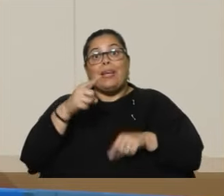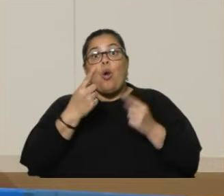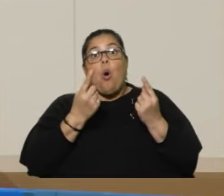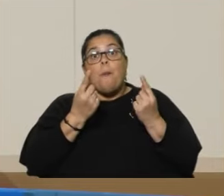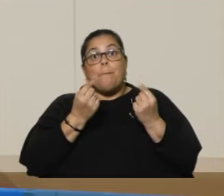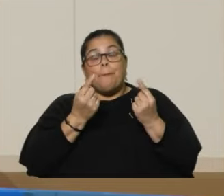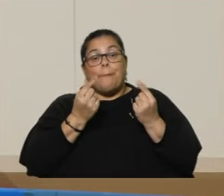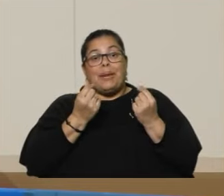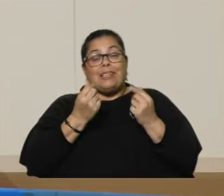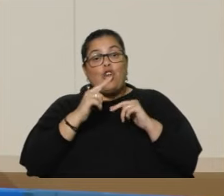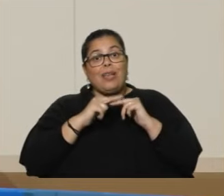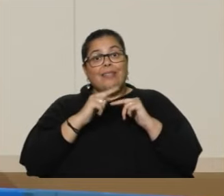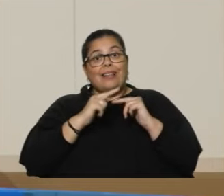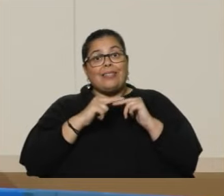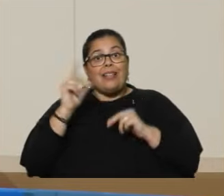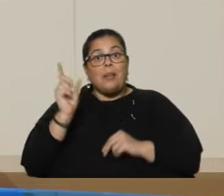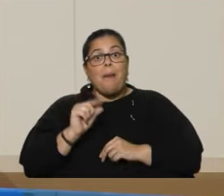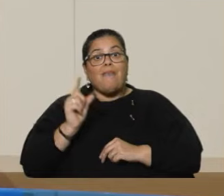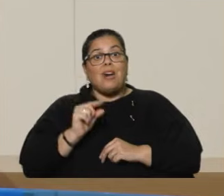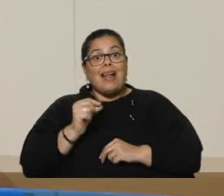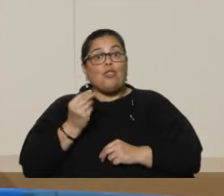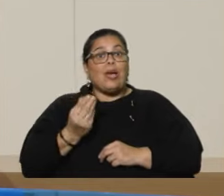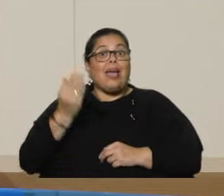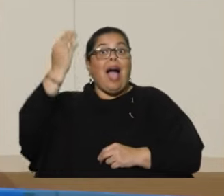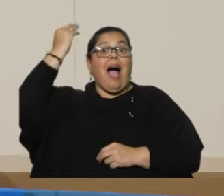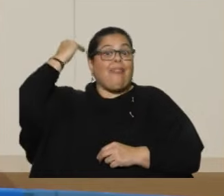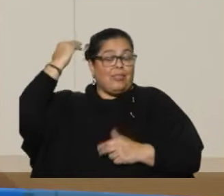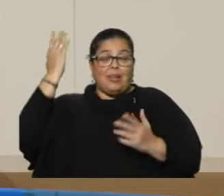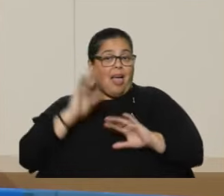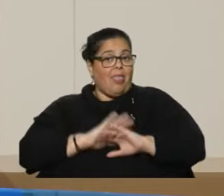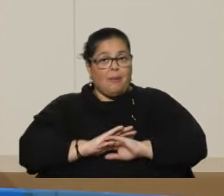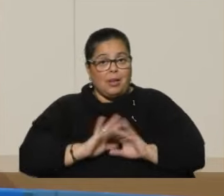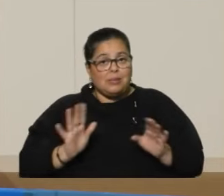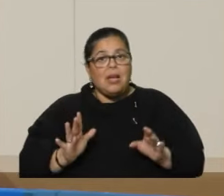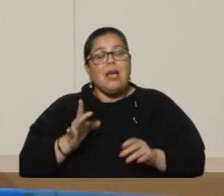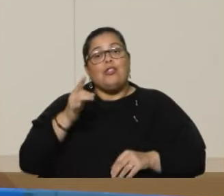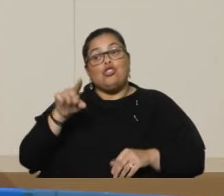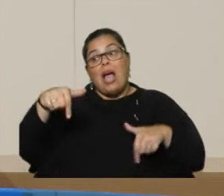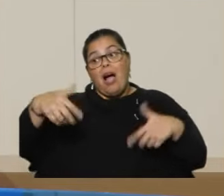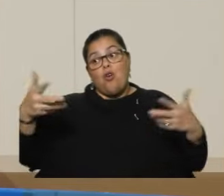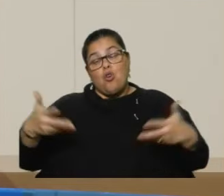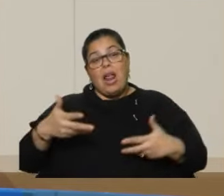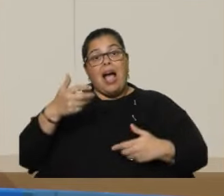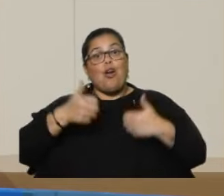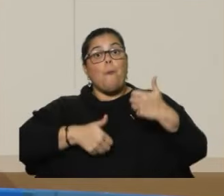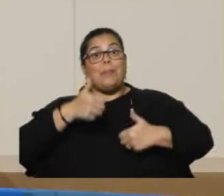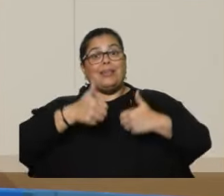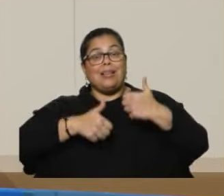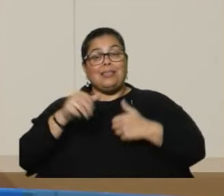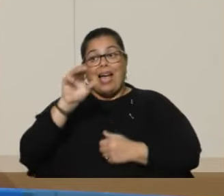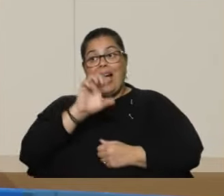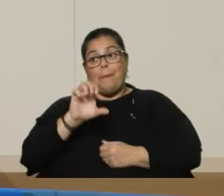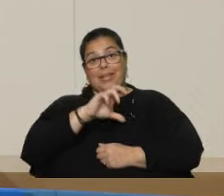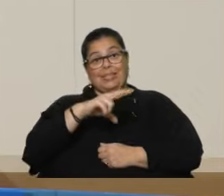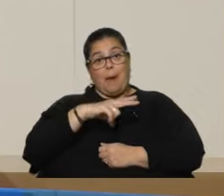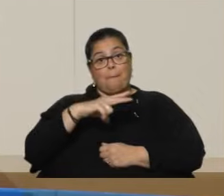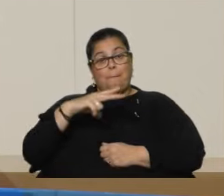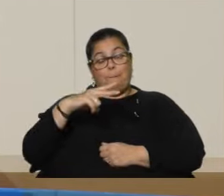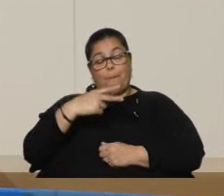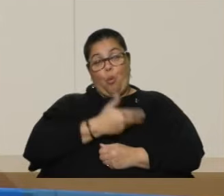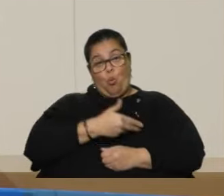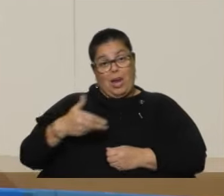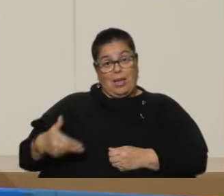móvil muchísimo más baratos de lo que teníamos antes de la portabilidad numérica. La competencia, las empresas públicas, sí, con la ventaja que